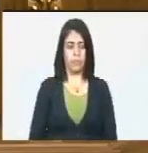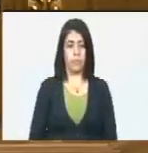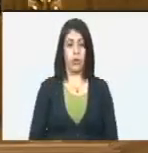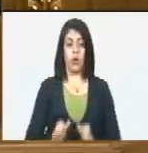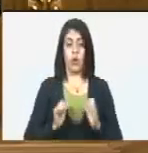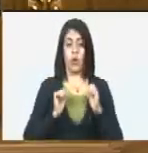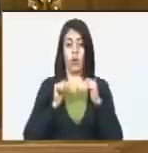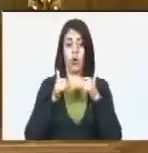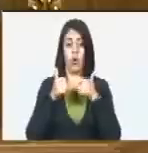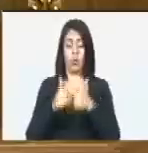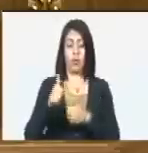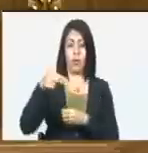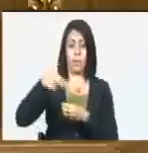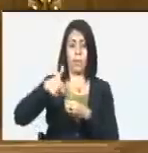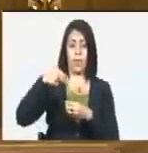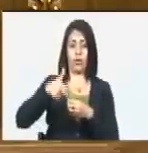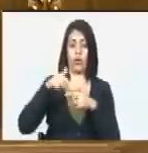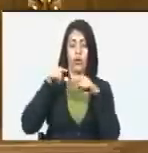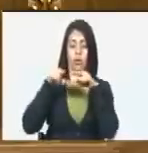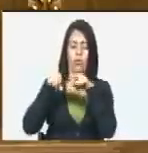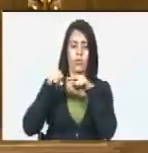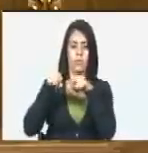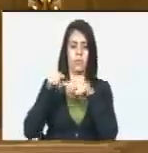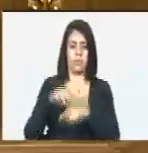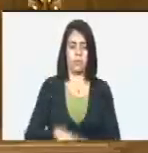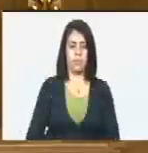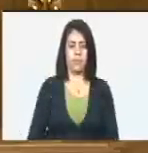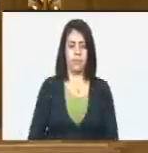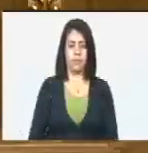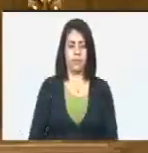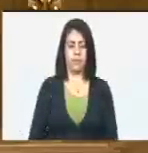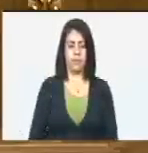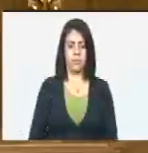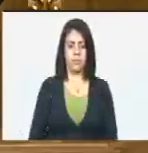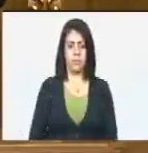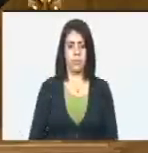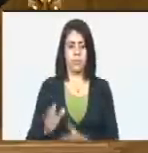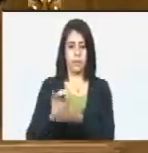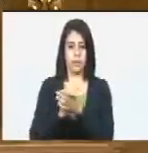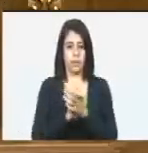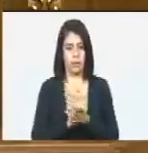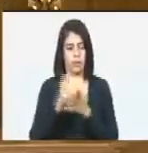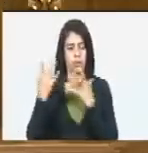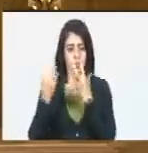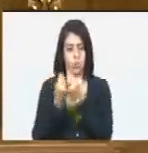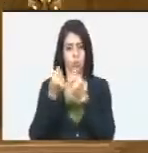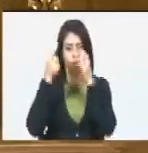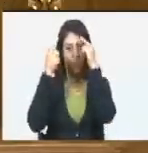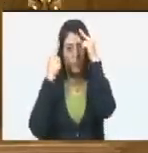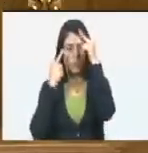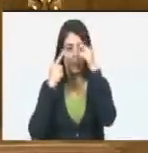Amanecimos en la petrolera prácticamente. Yo acompañé al comandante Chávez al acto de